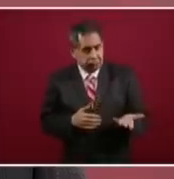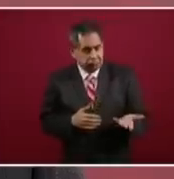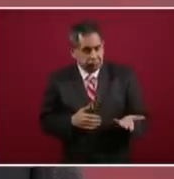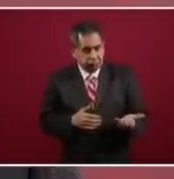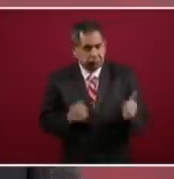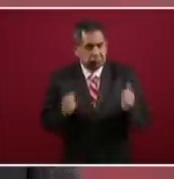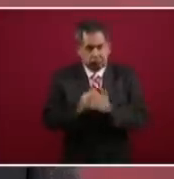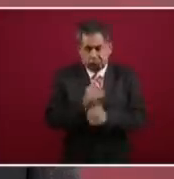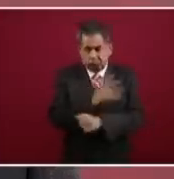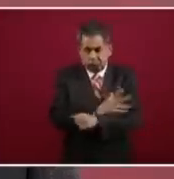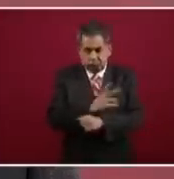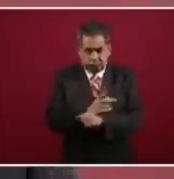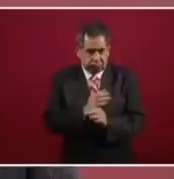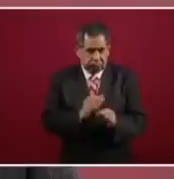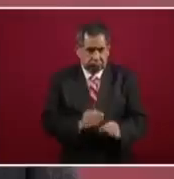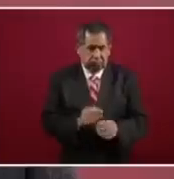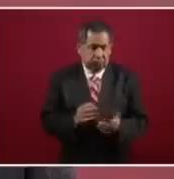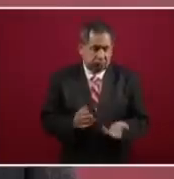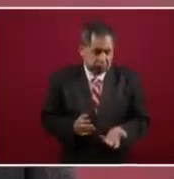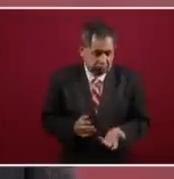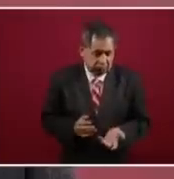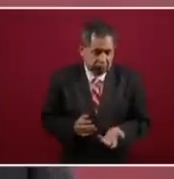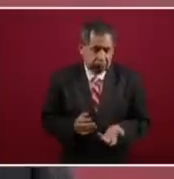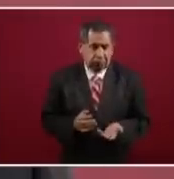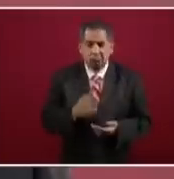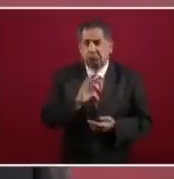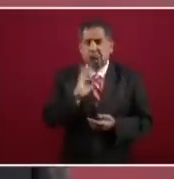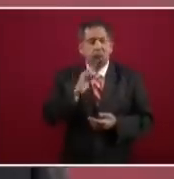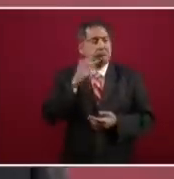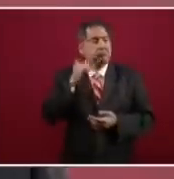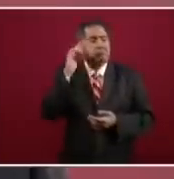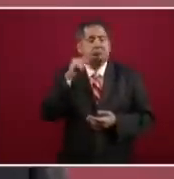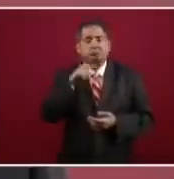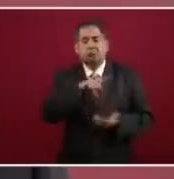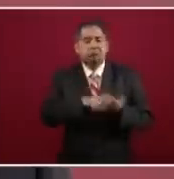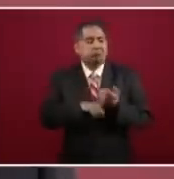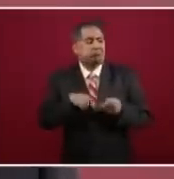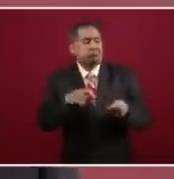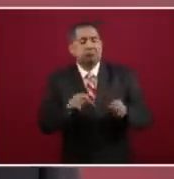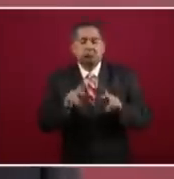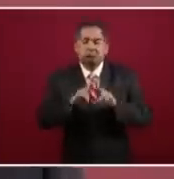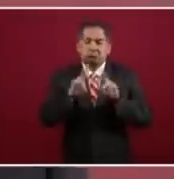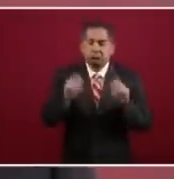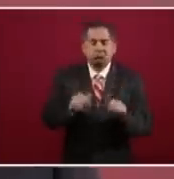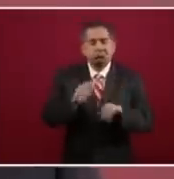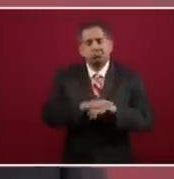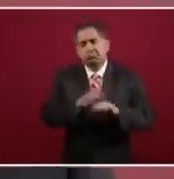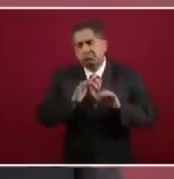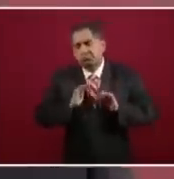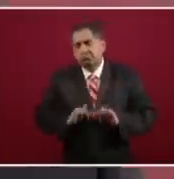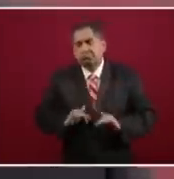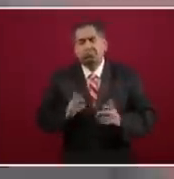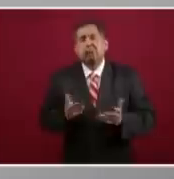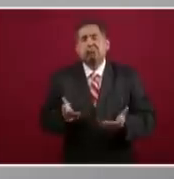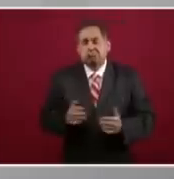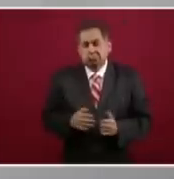con legalidad si hubiesen garantizado la paz la tranquilidad